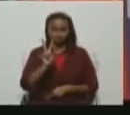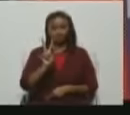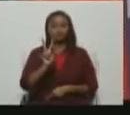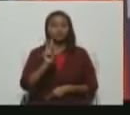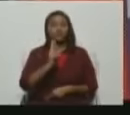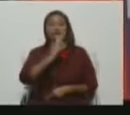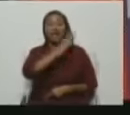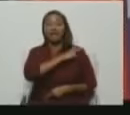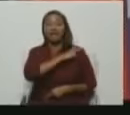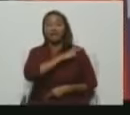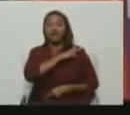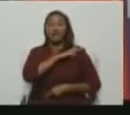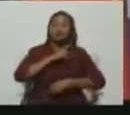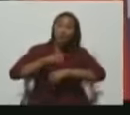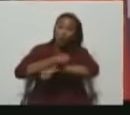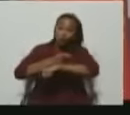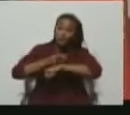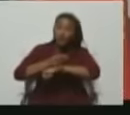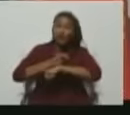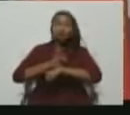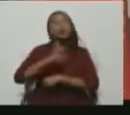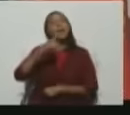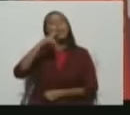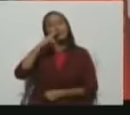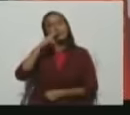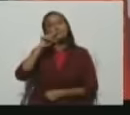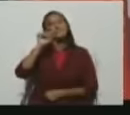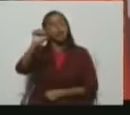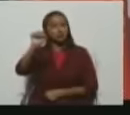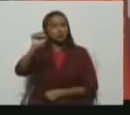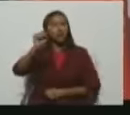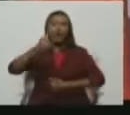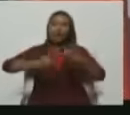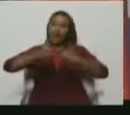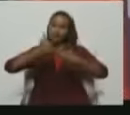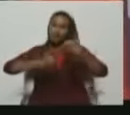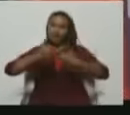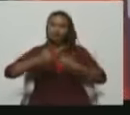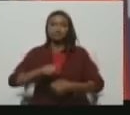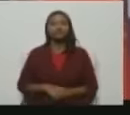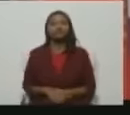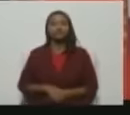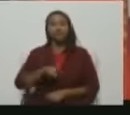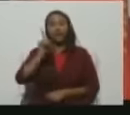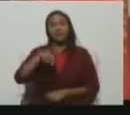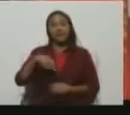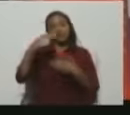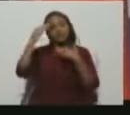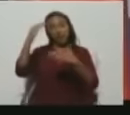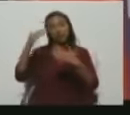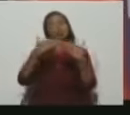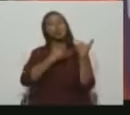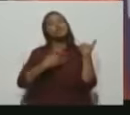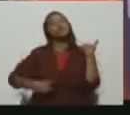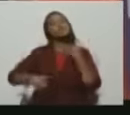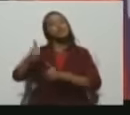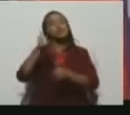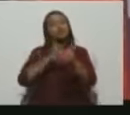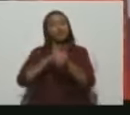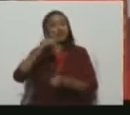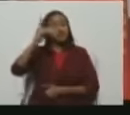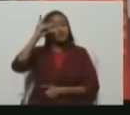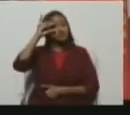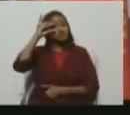Estado, Nicolás Maduro Moro, candidato, a la vicepresidenta Delcy Rodríguez y a todo el Poder